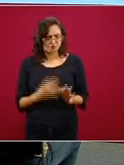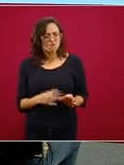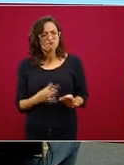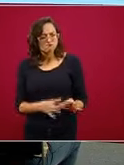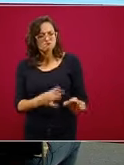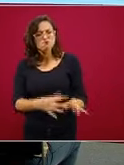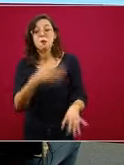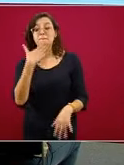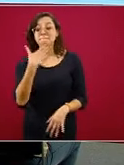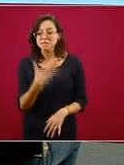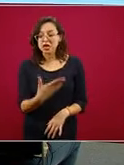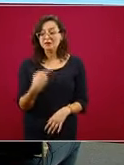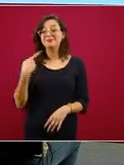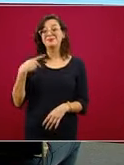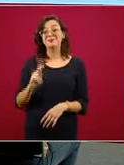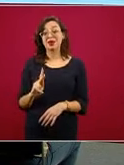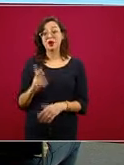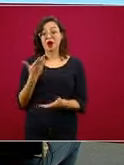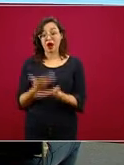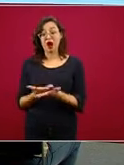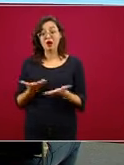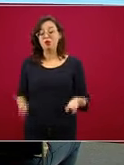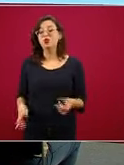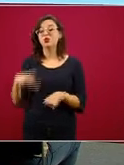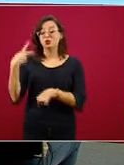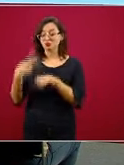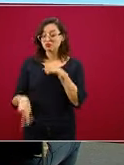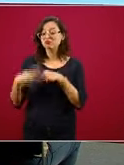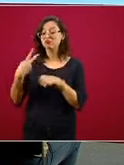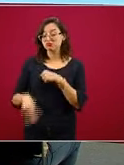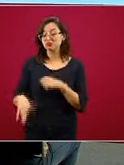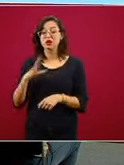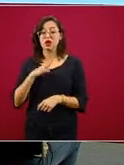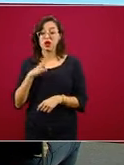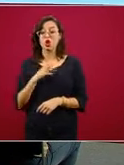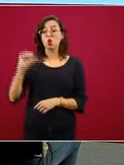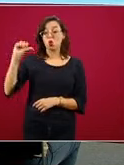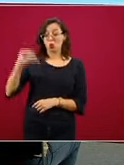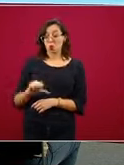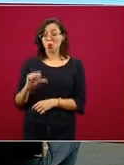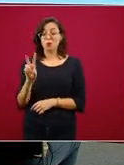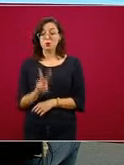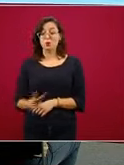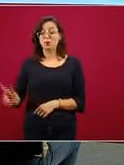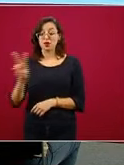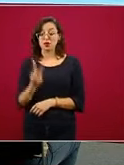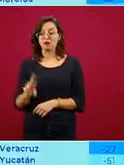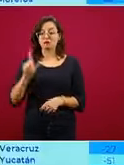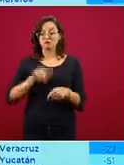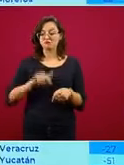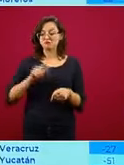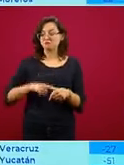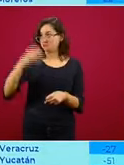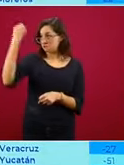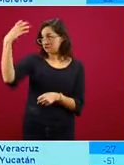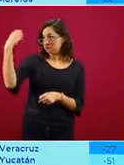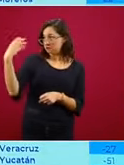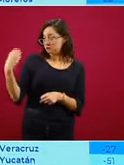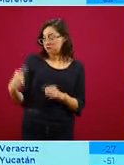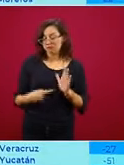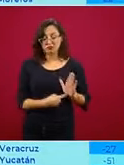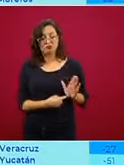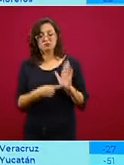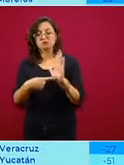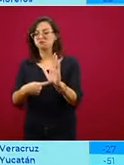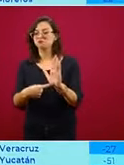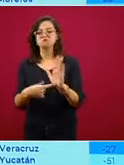alerta sobre los peligros. Quiero comunicar que hoy es viernes y hoy esperábamos ver un semáforo.